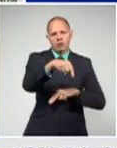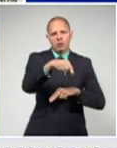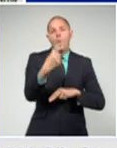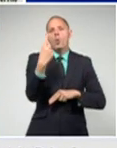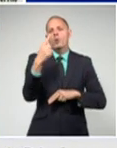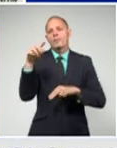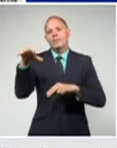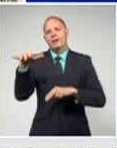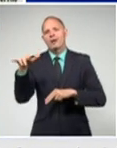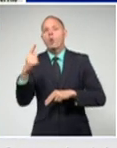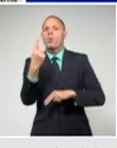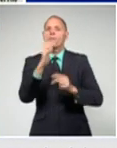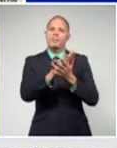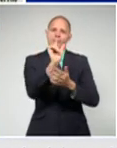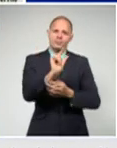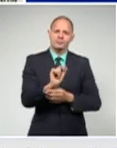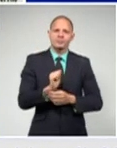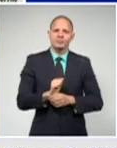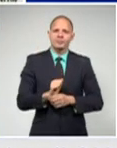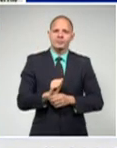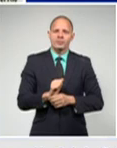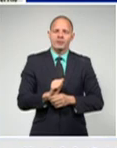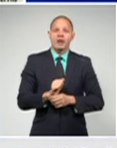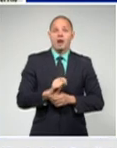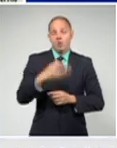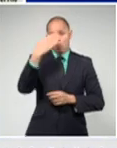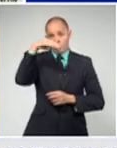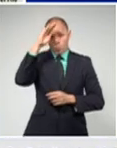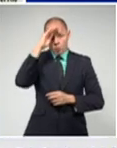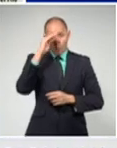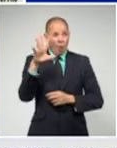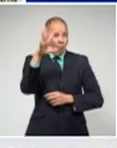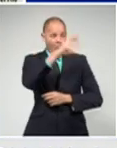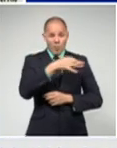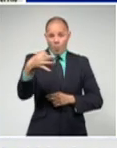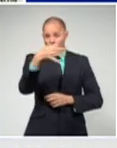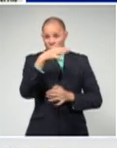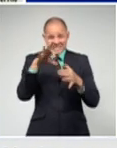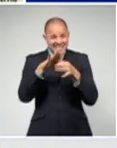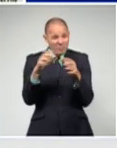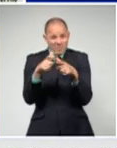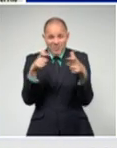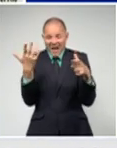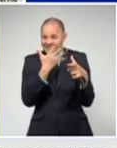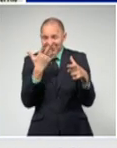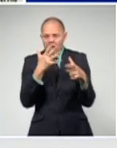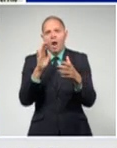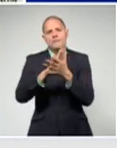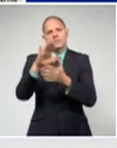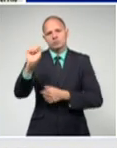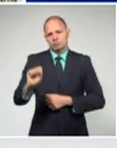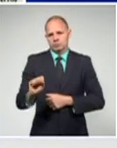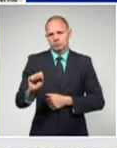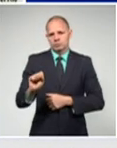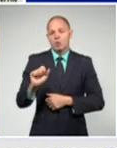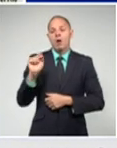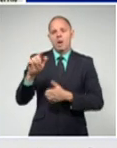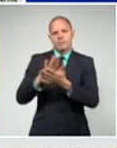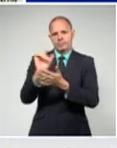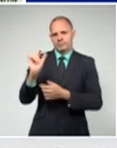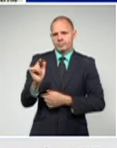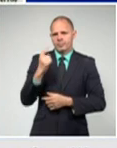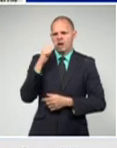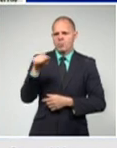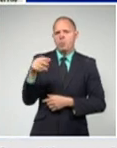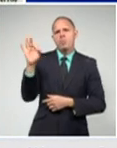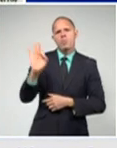se mantiene Melena del Sur, de la provincia de Mayabeque. Estamos hablando de una tasa de